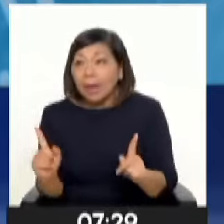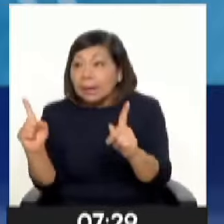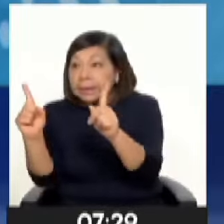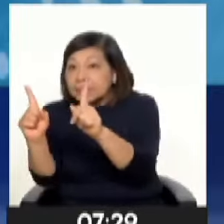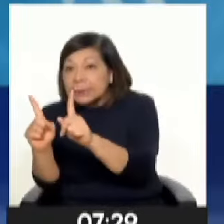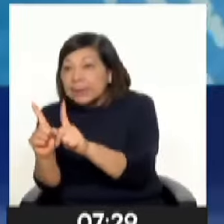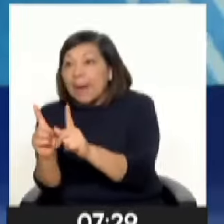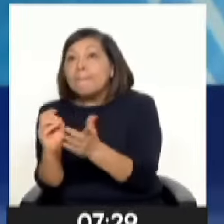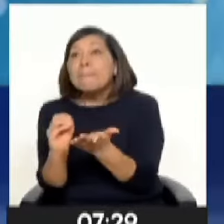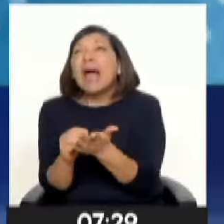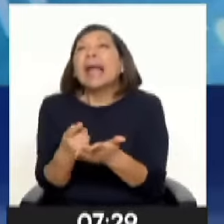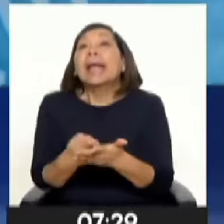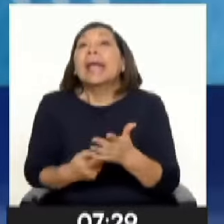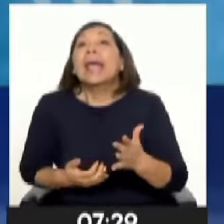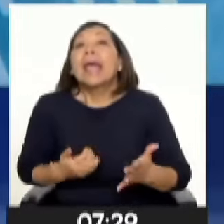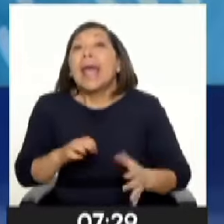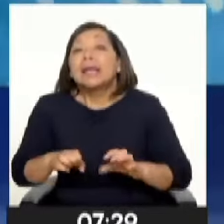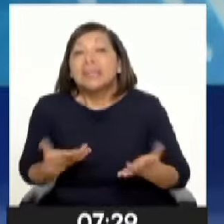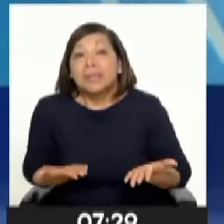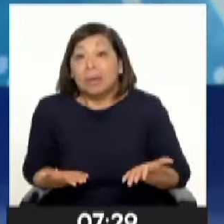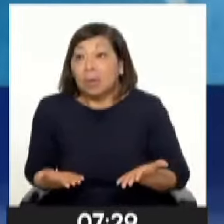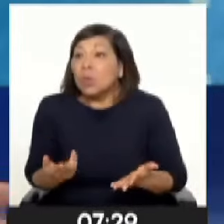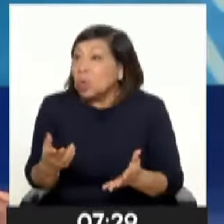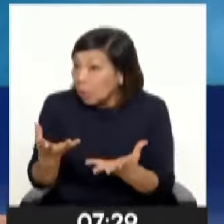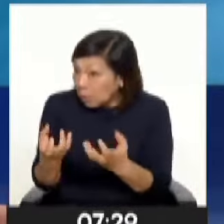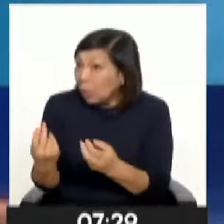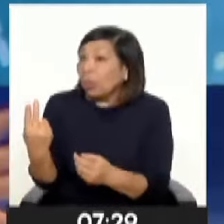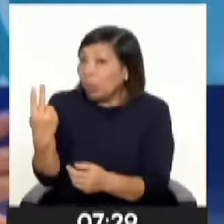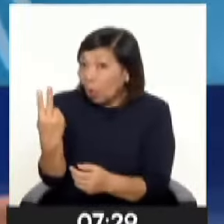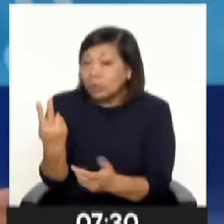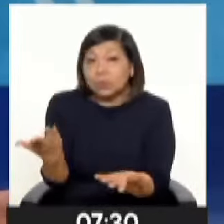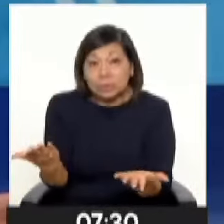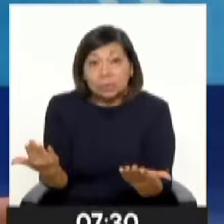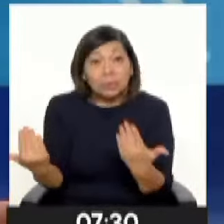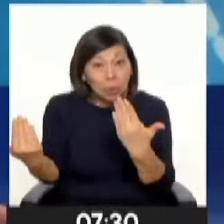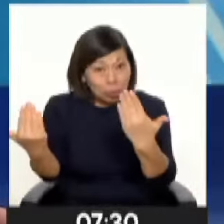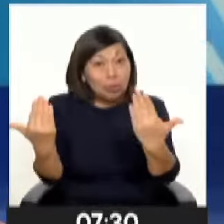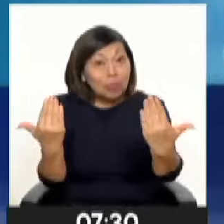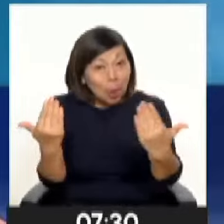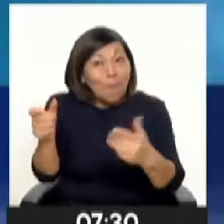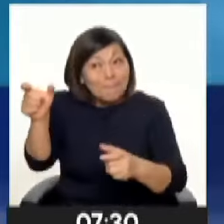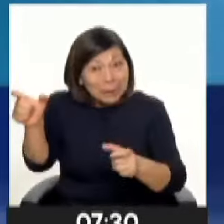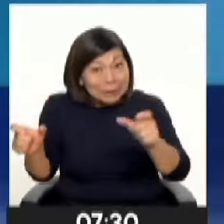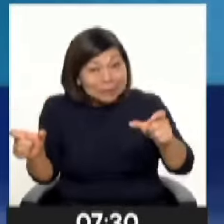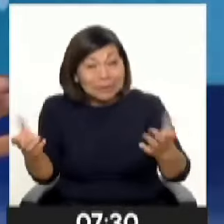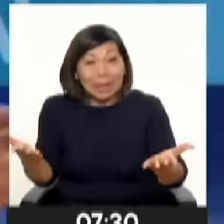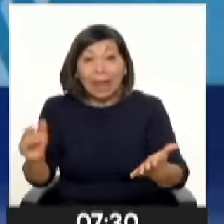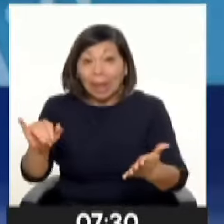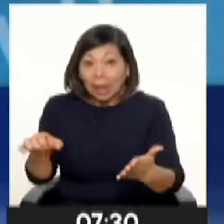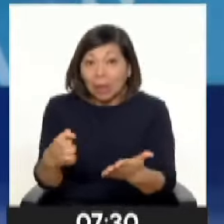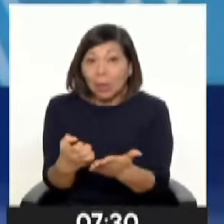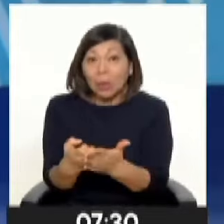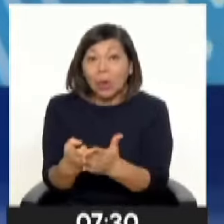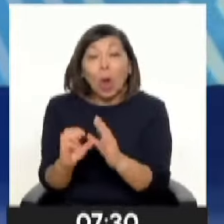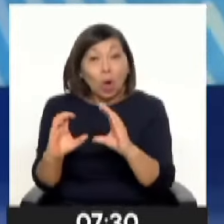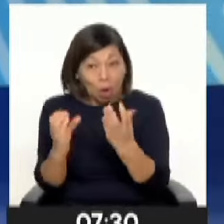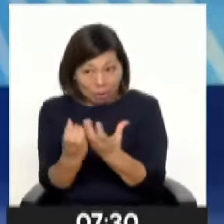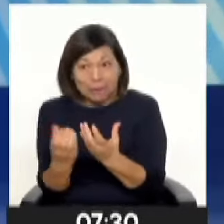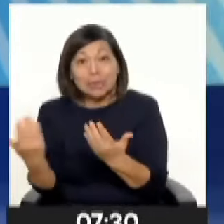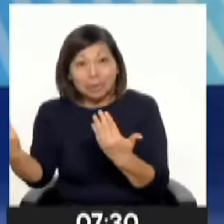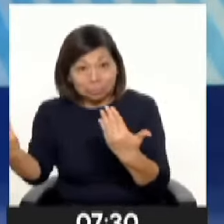den señales claras de solución? Me gustaría que de ambos extremos, hoy en el Ejecutivo y parte en el